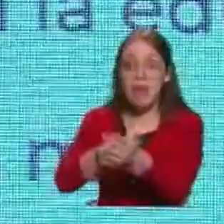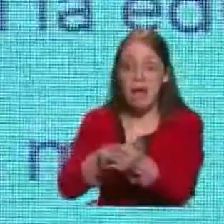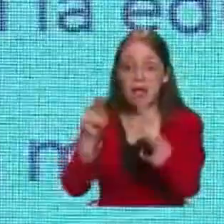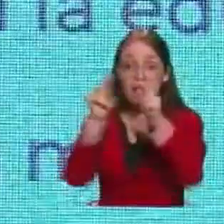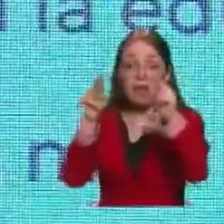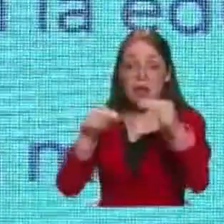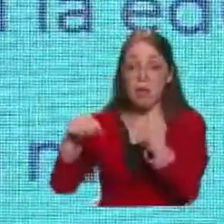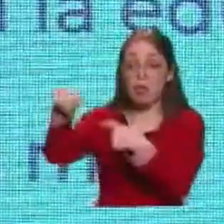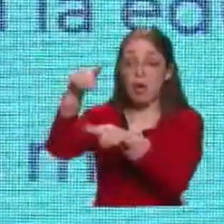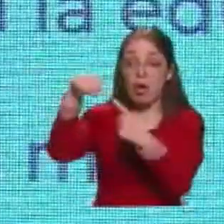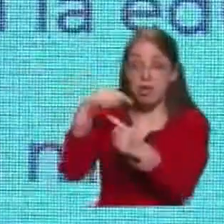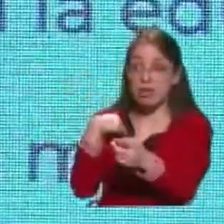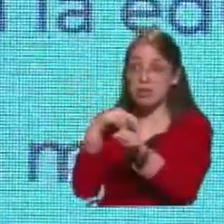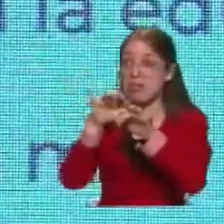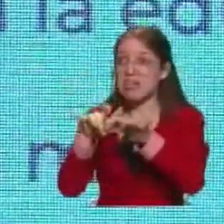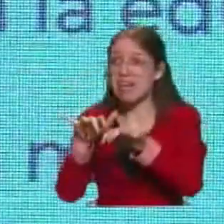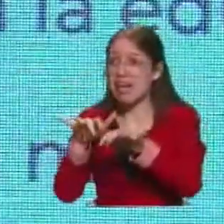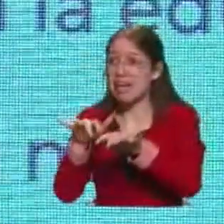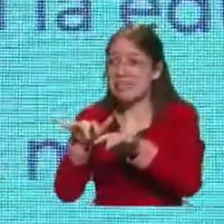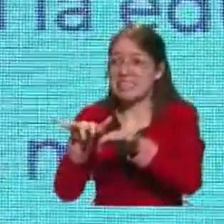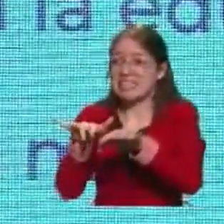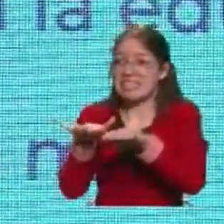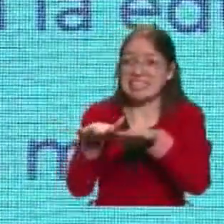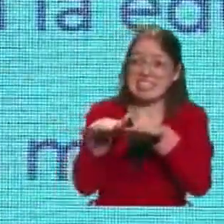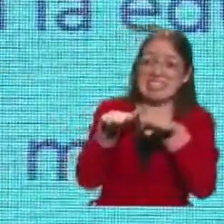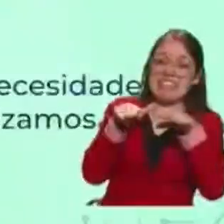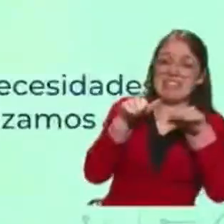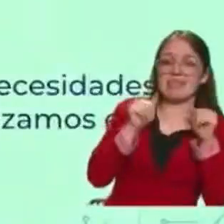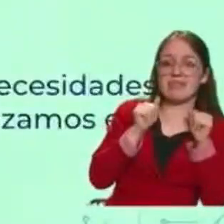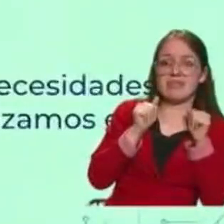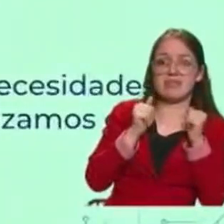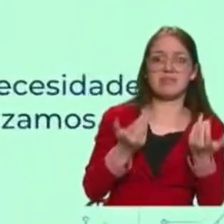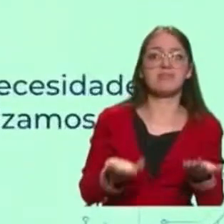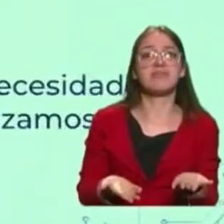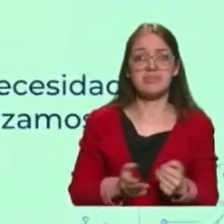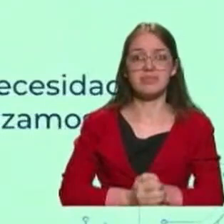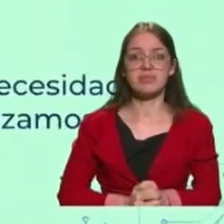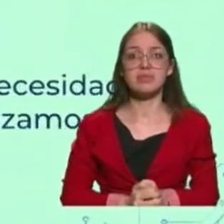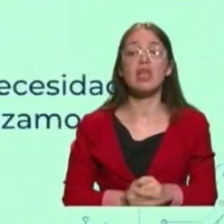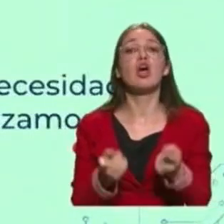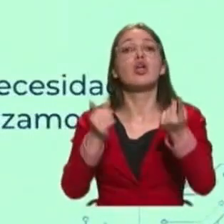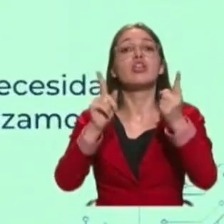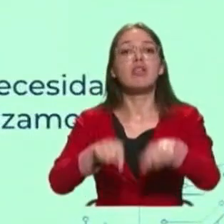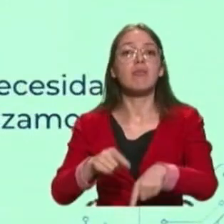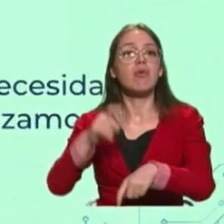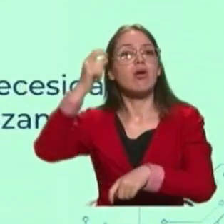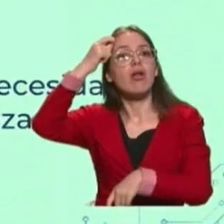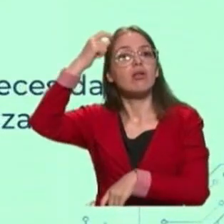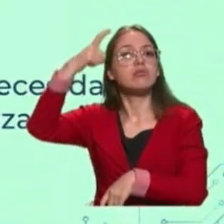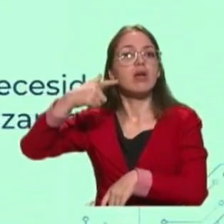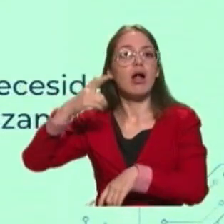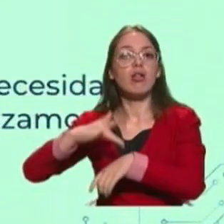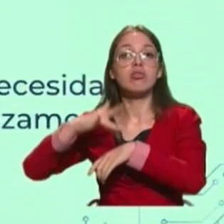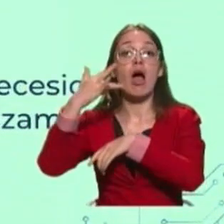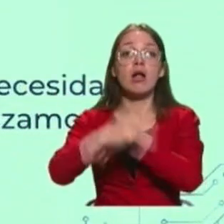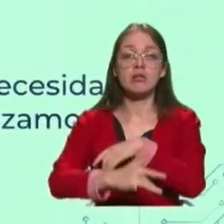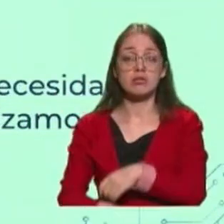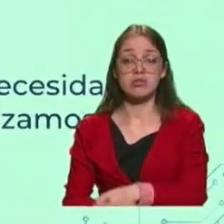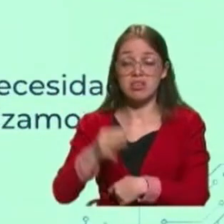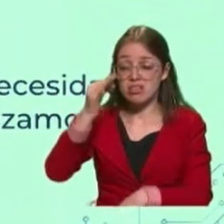también la llegada tarde del estado del estado llega casi siempre tarde a todo y eso es una realidad y eso hay que ponerlo sobre la mesa